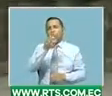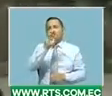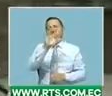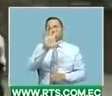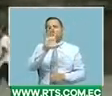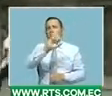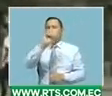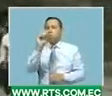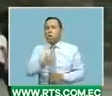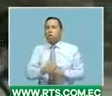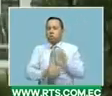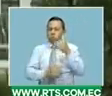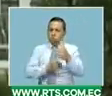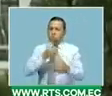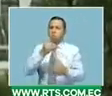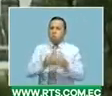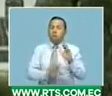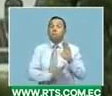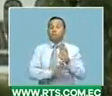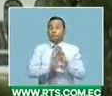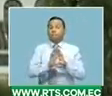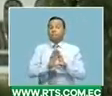mediano plazo.